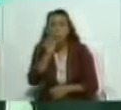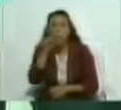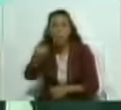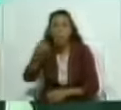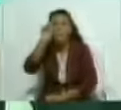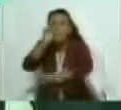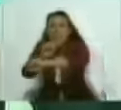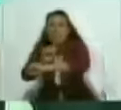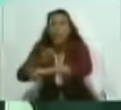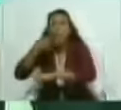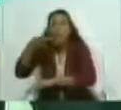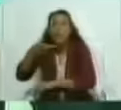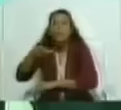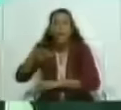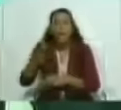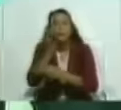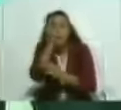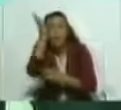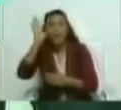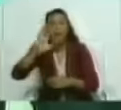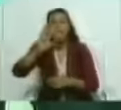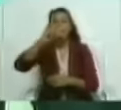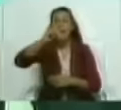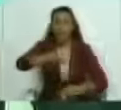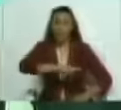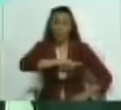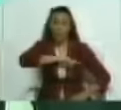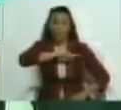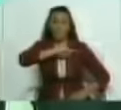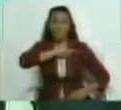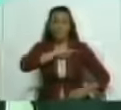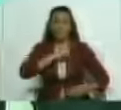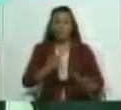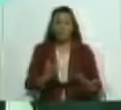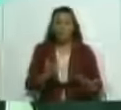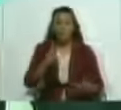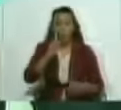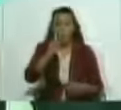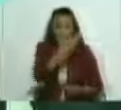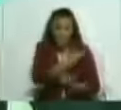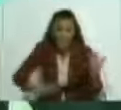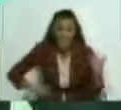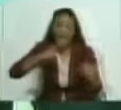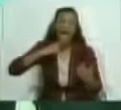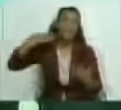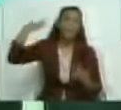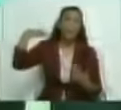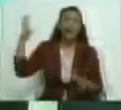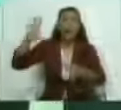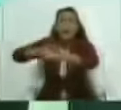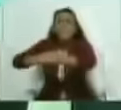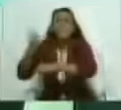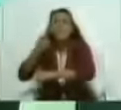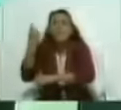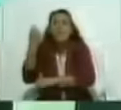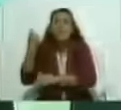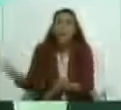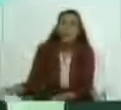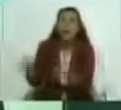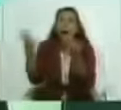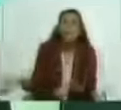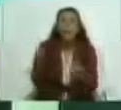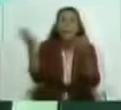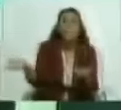cuando cayó la dictadura de Marcos Pérez Jiménez, unos amigos lo fueron a buscar y lo llevaron a la